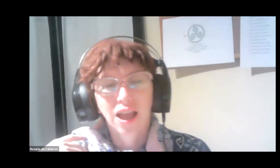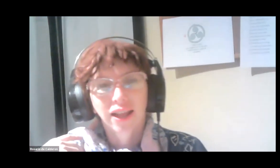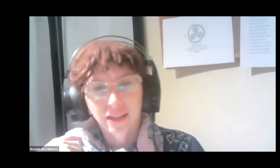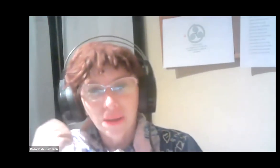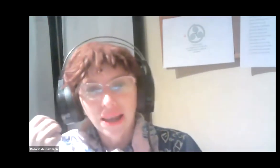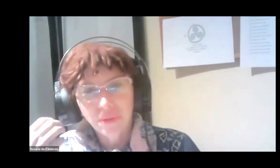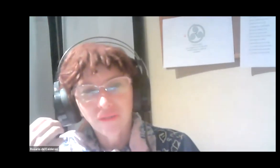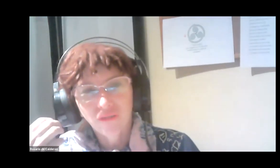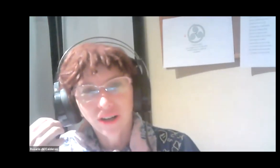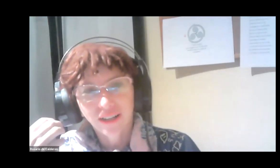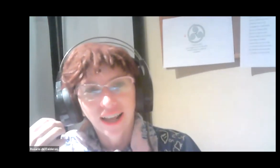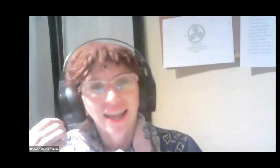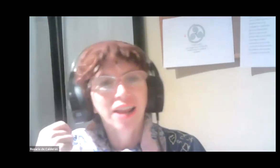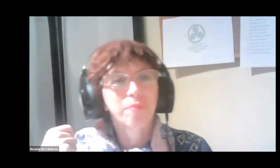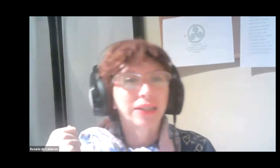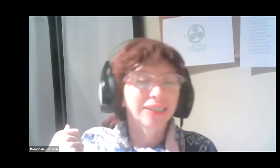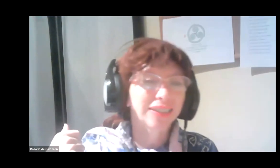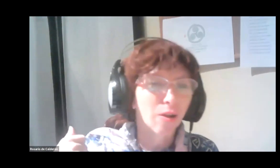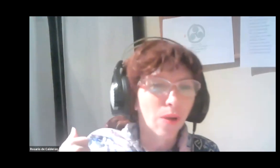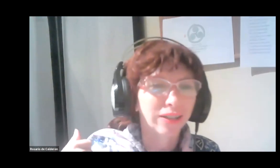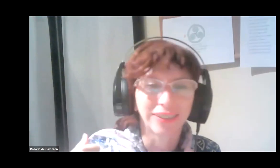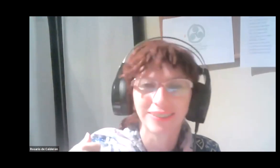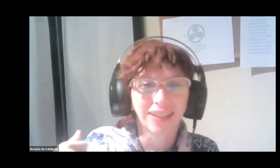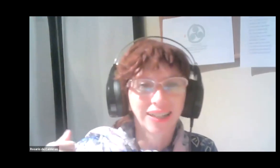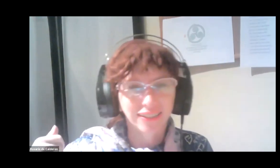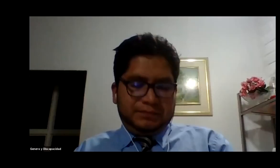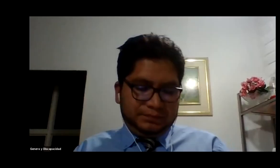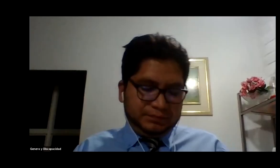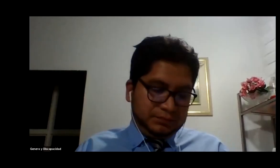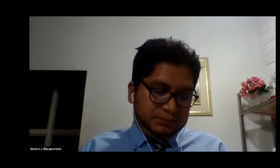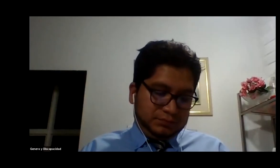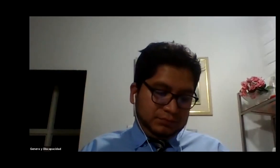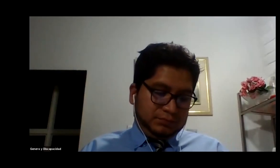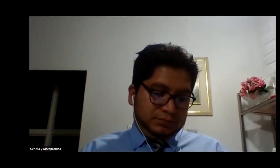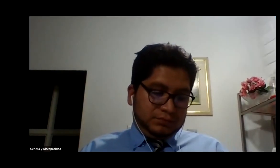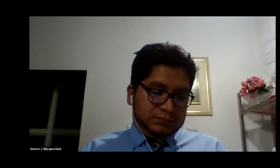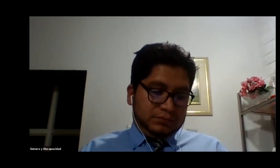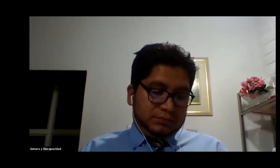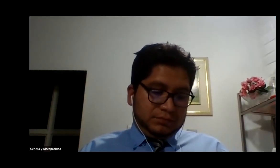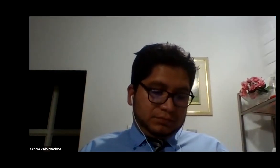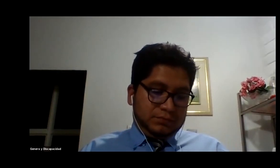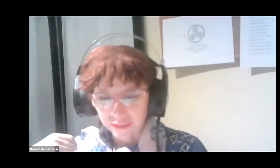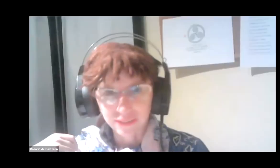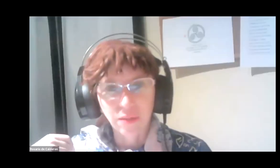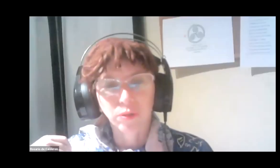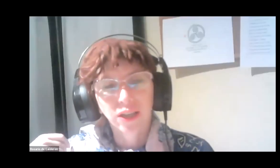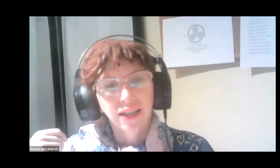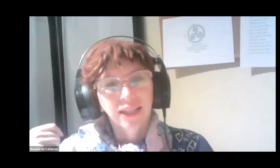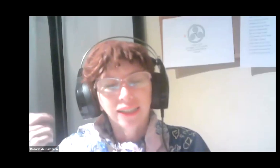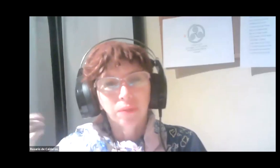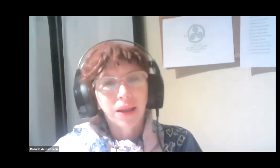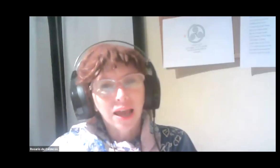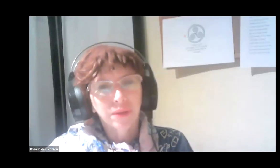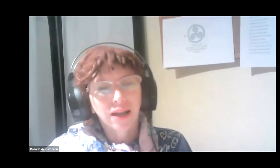que palabra empatía juan silencio empatía y eso es lo que necesitamos